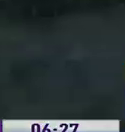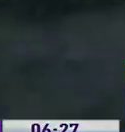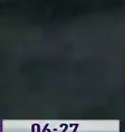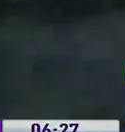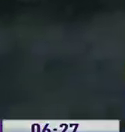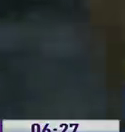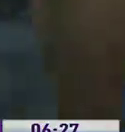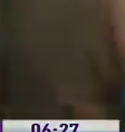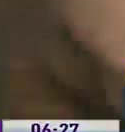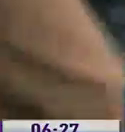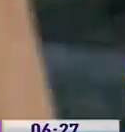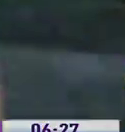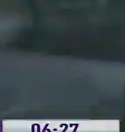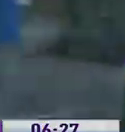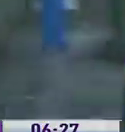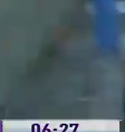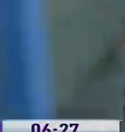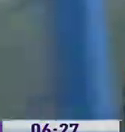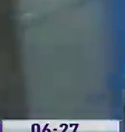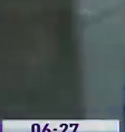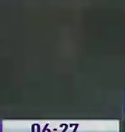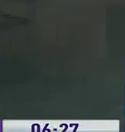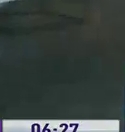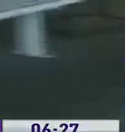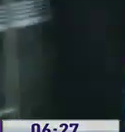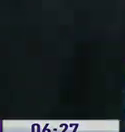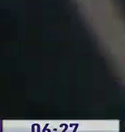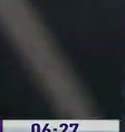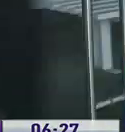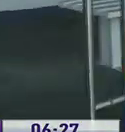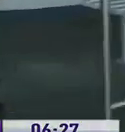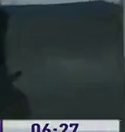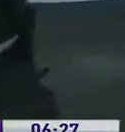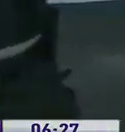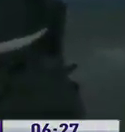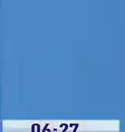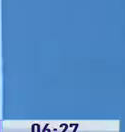caso por supuestas irregularidades. Ya regresamos.